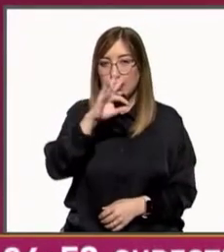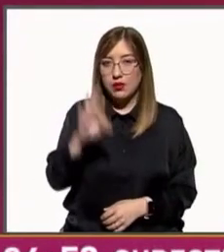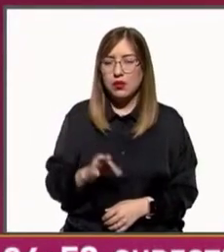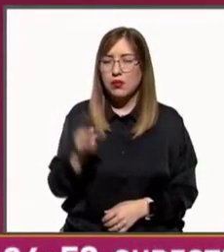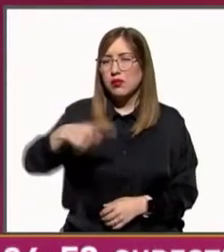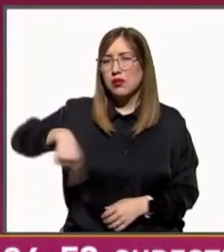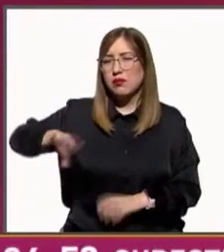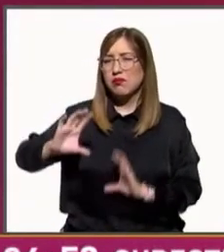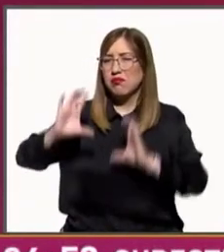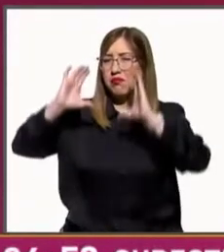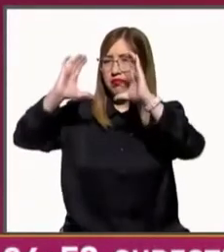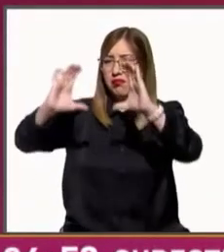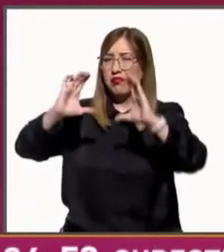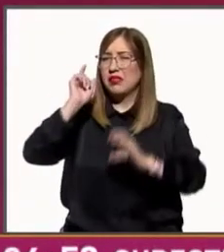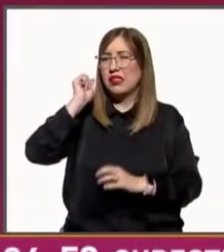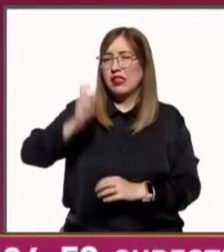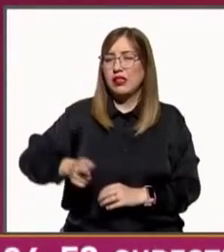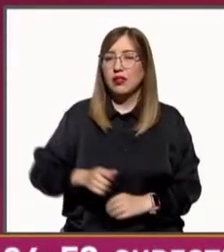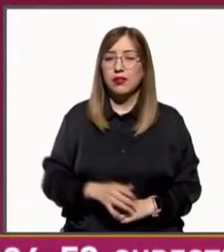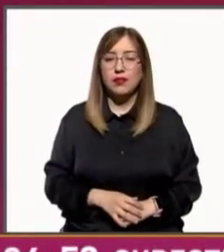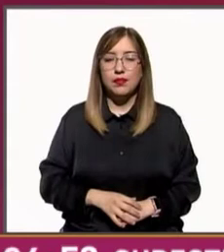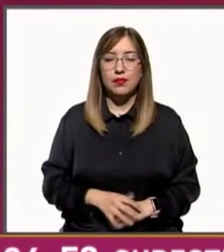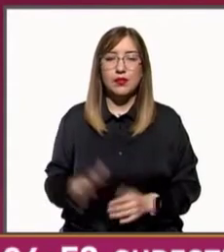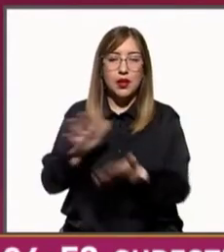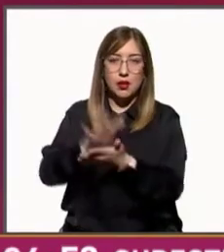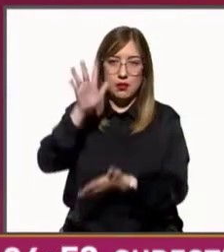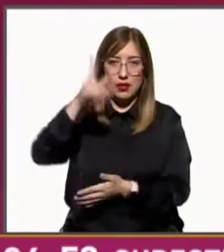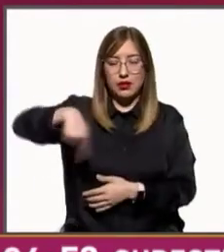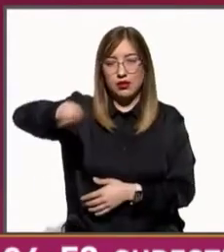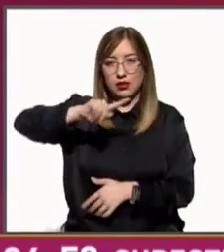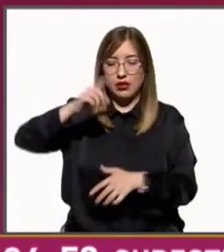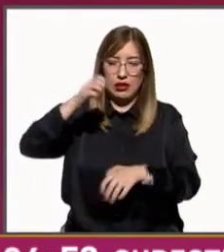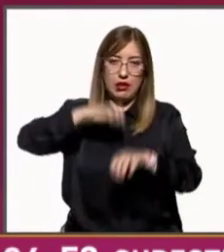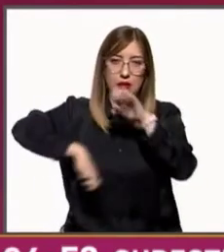de la derecha es la mayor parte de estas son micro